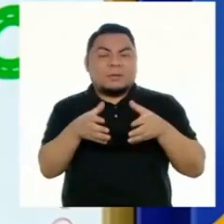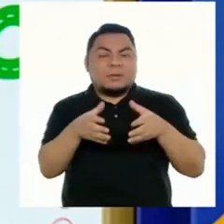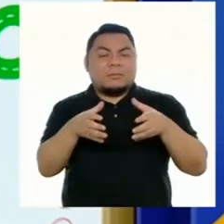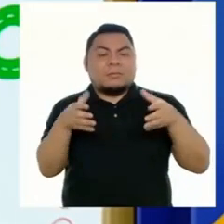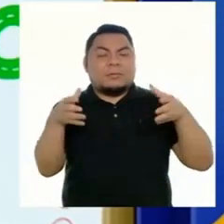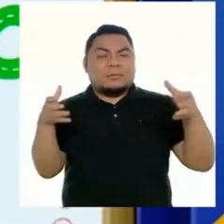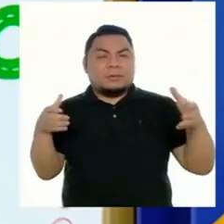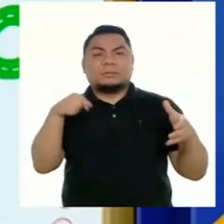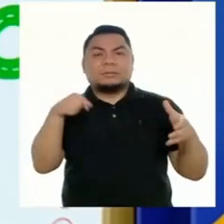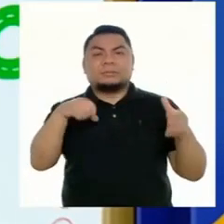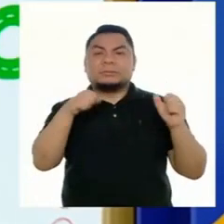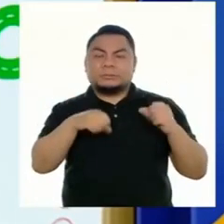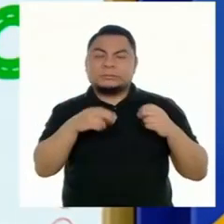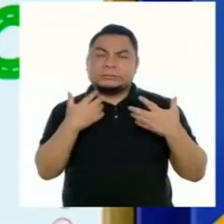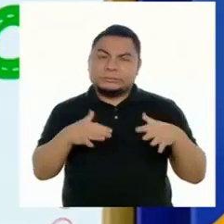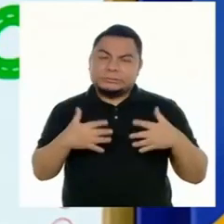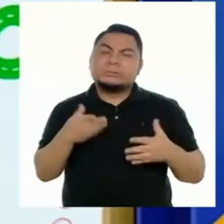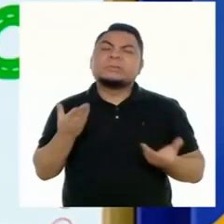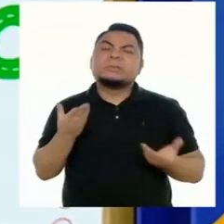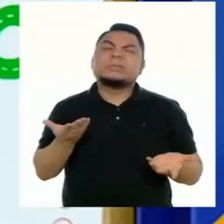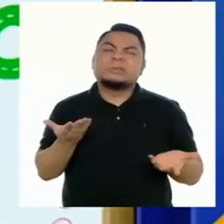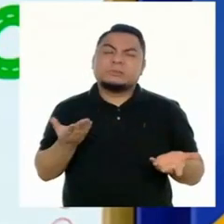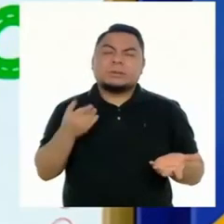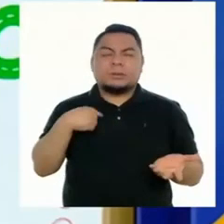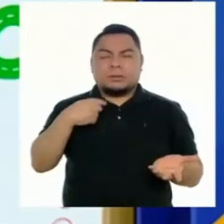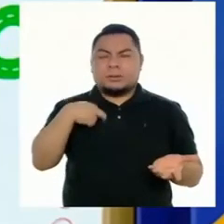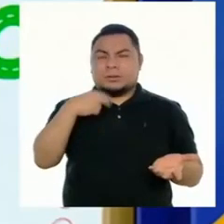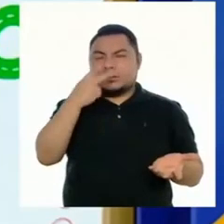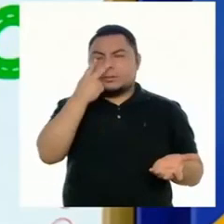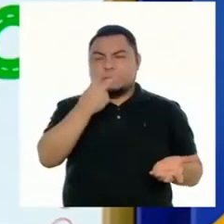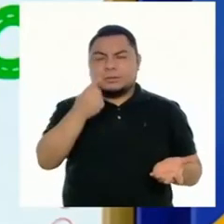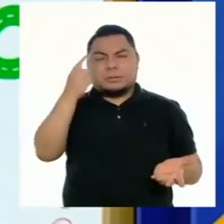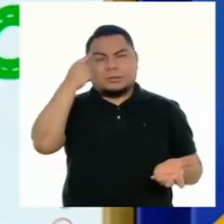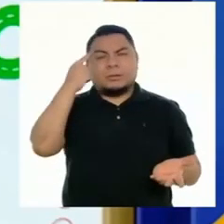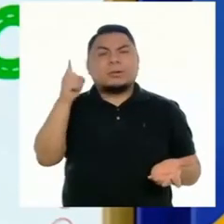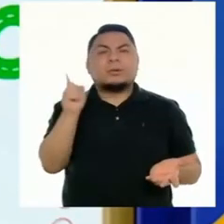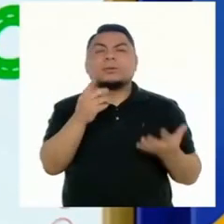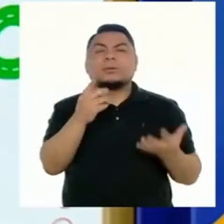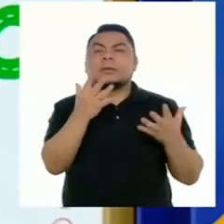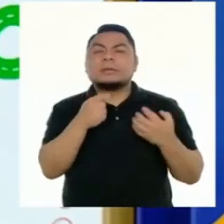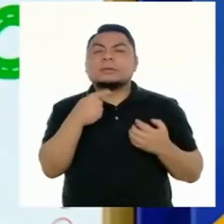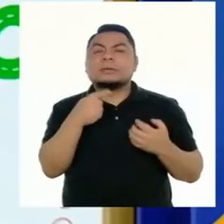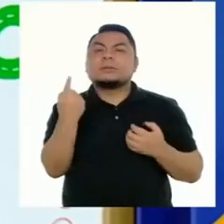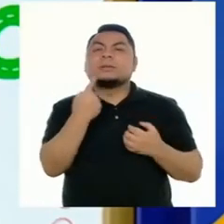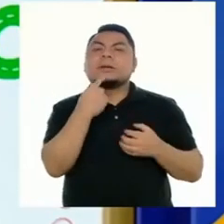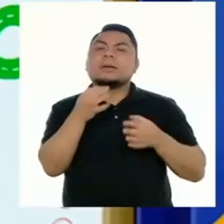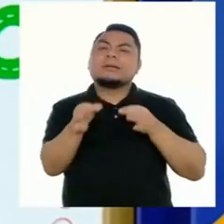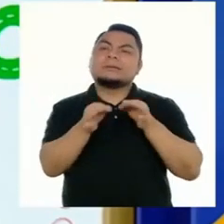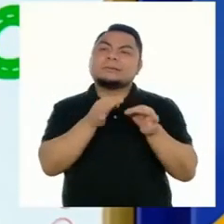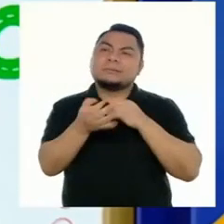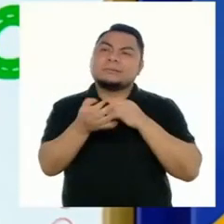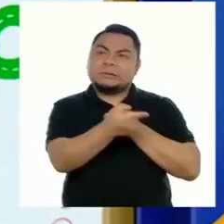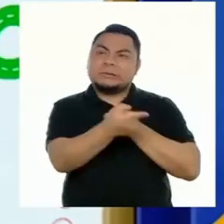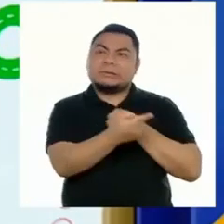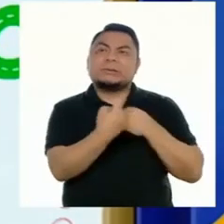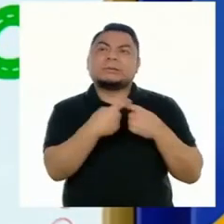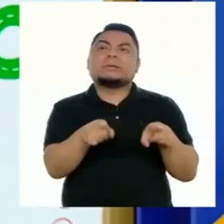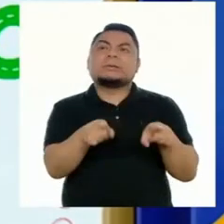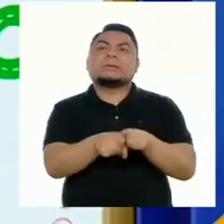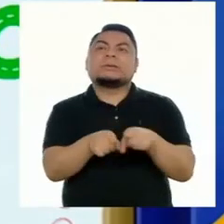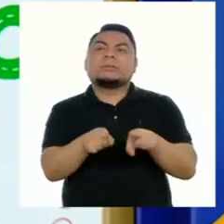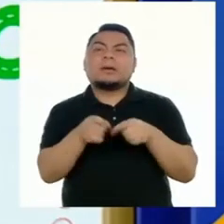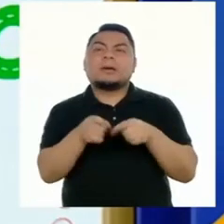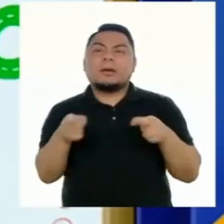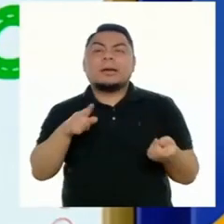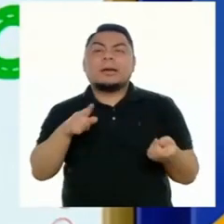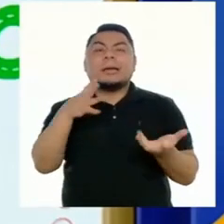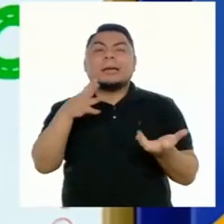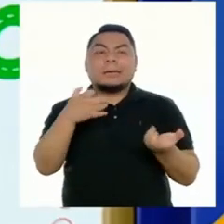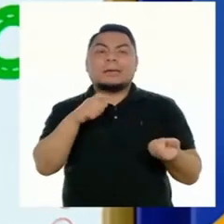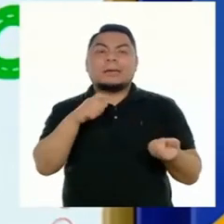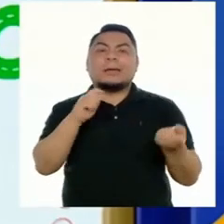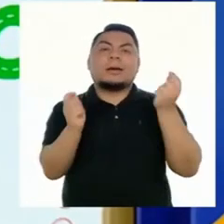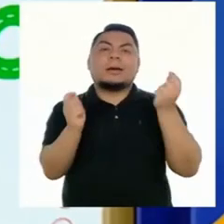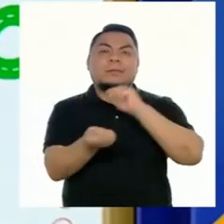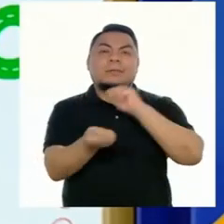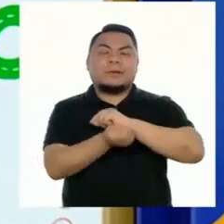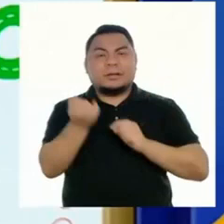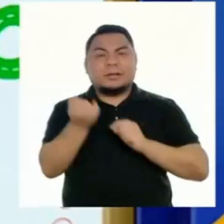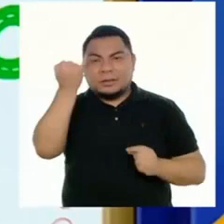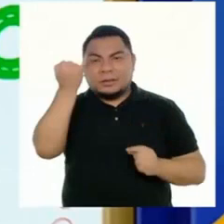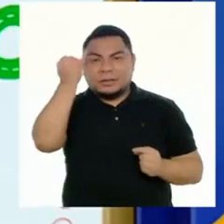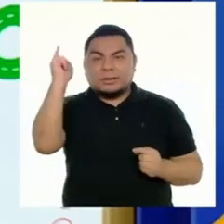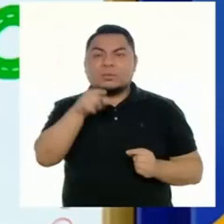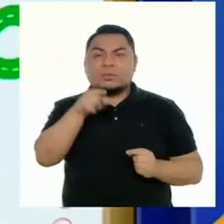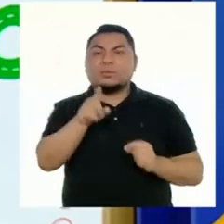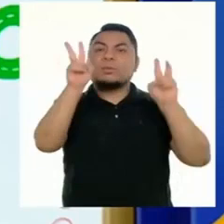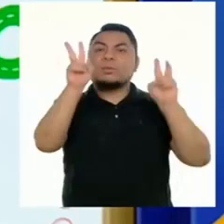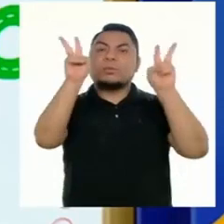que valora una situación, por lo que veo, no quiere solo explicar, sino más bien cambiar nuestras ideas